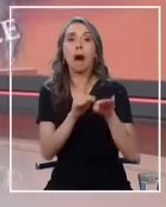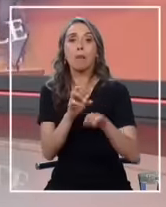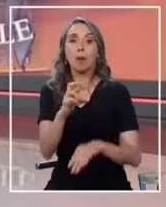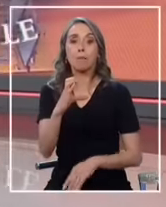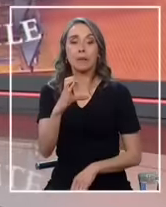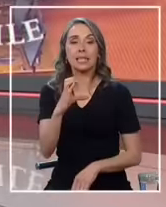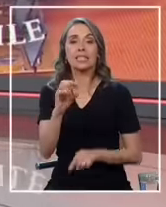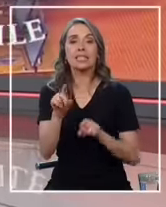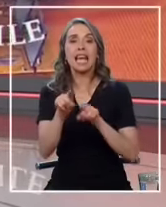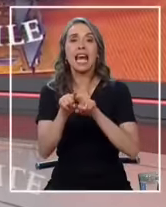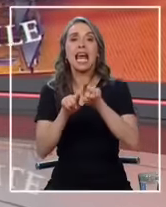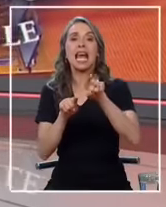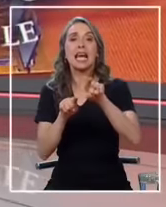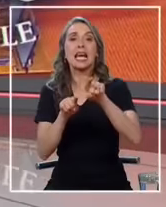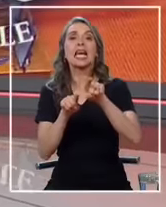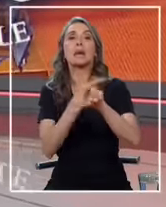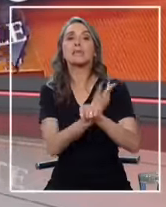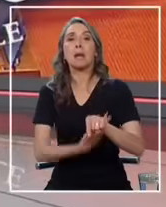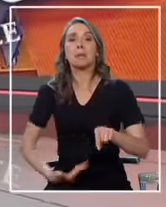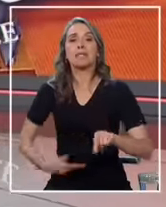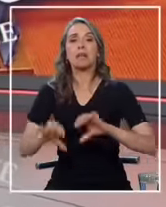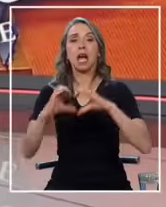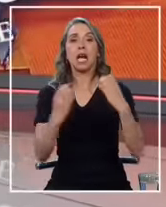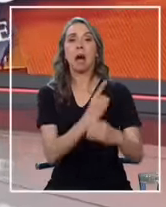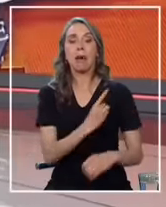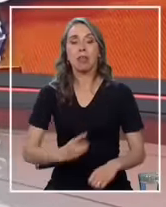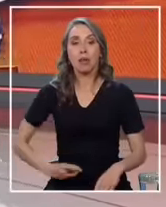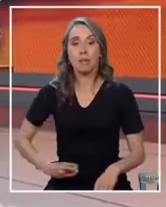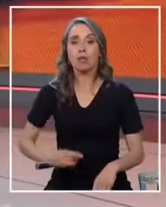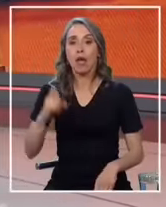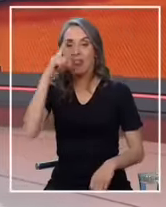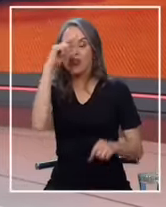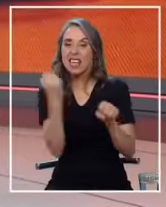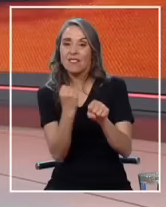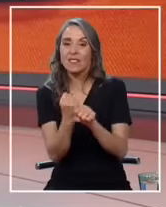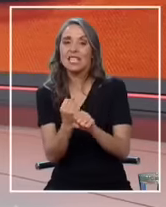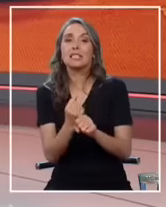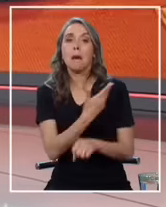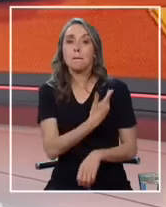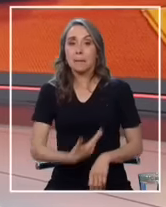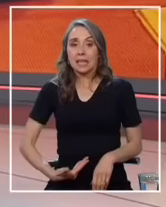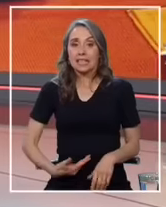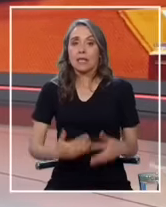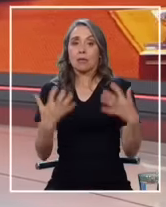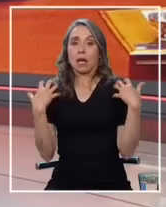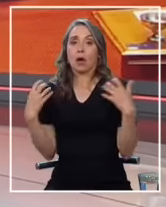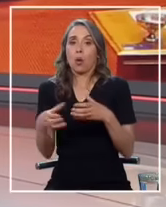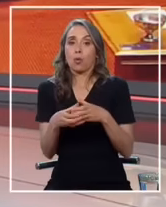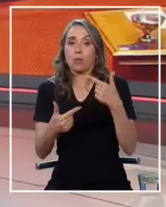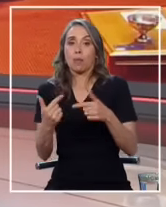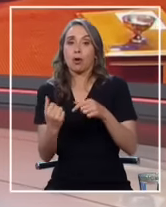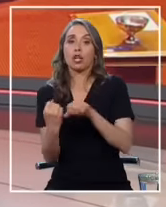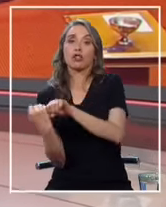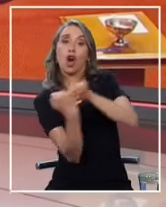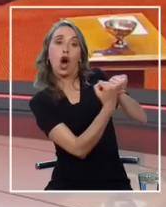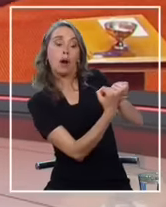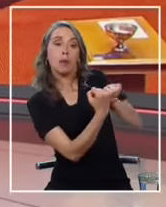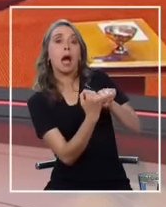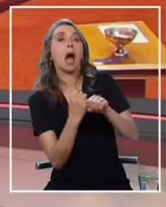Comunista liderar la Cámara de Diputados. La tarea cada vez es más compleja y la opción de que la testera quede en manos de la oposición es alta.